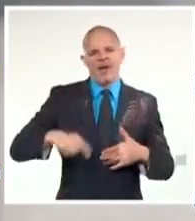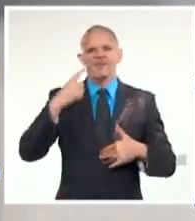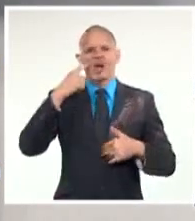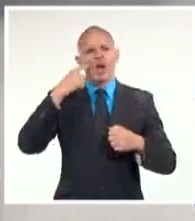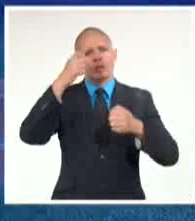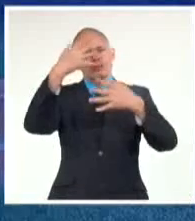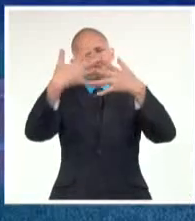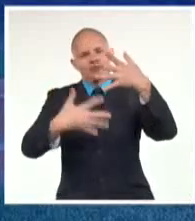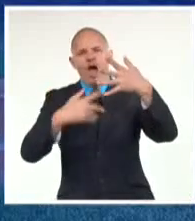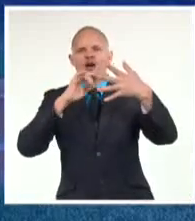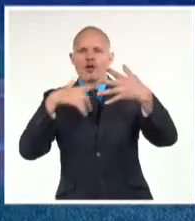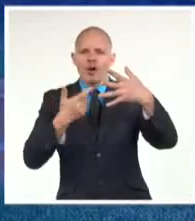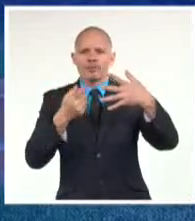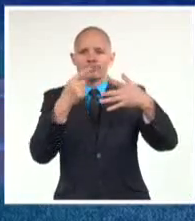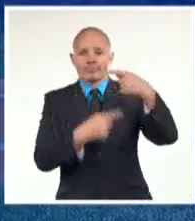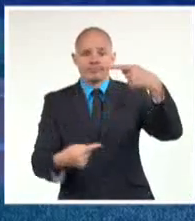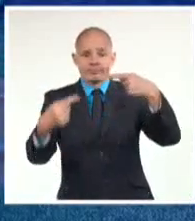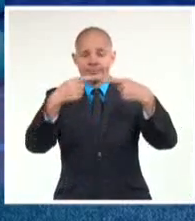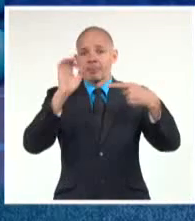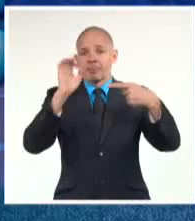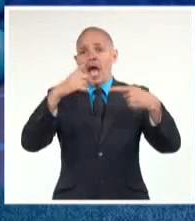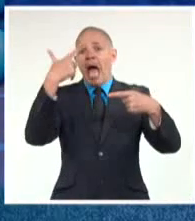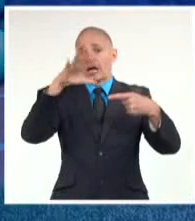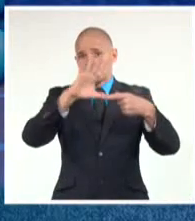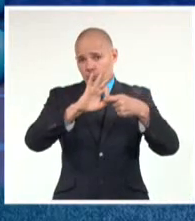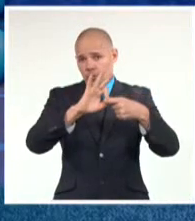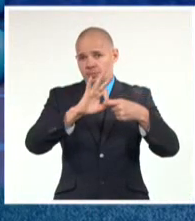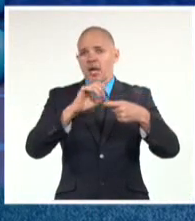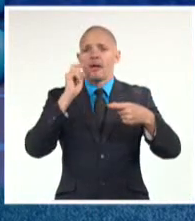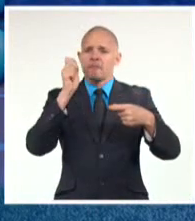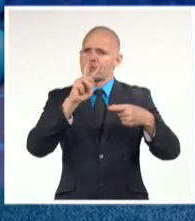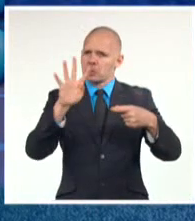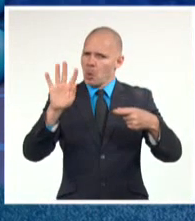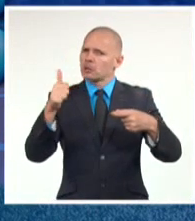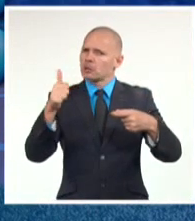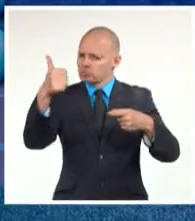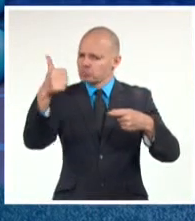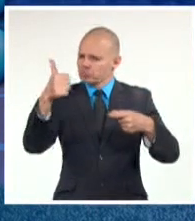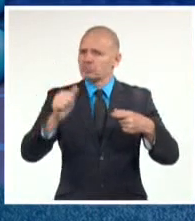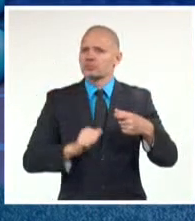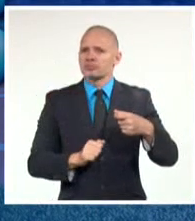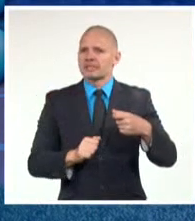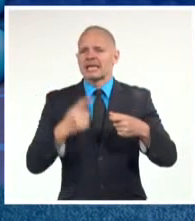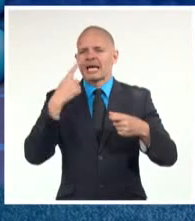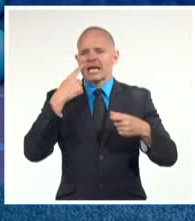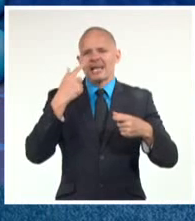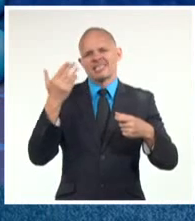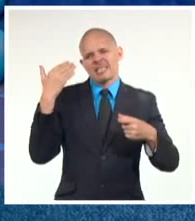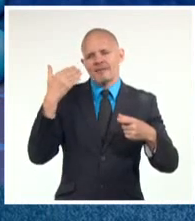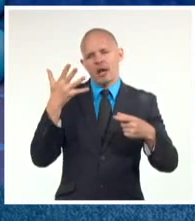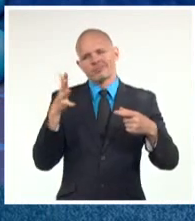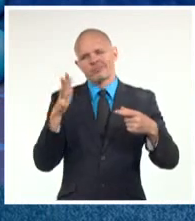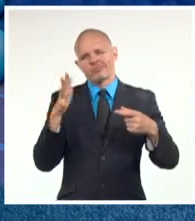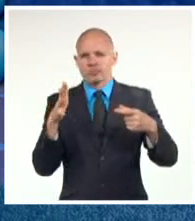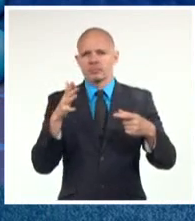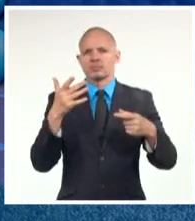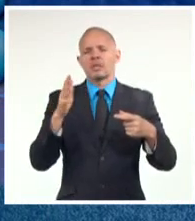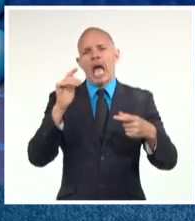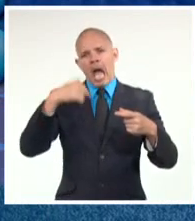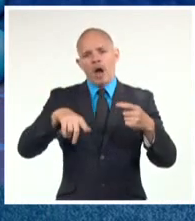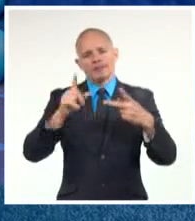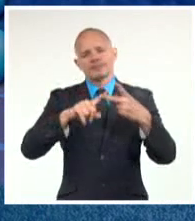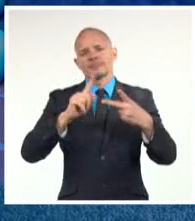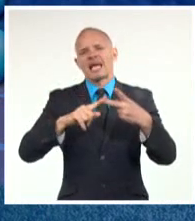posiciones. En la cima continúa Agricultores con 24 éxitos y a pesar de un inestable paso en sus últimos compromisos. Lo escoltan